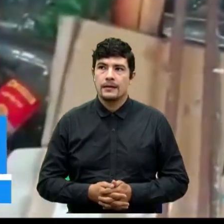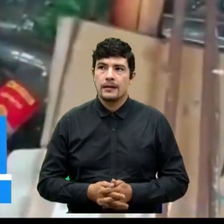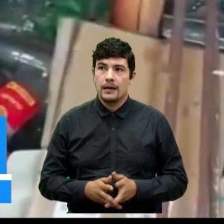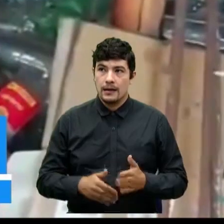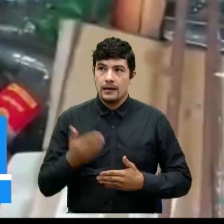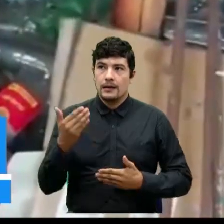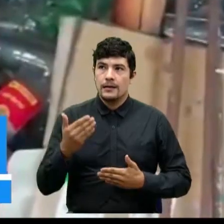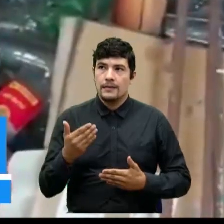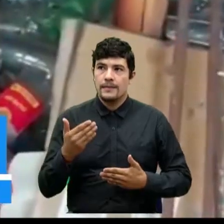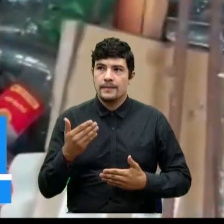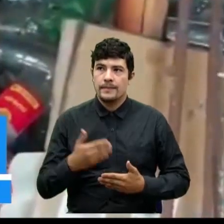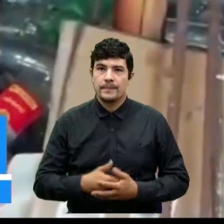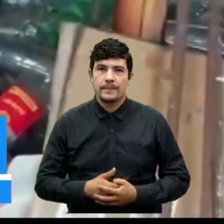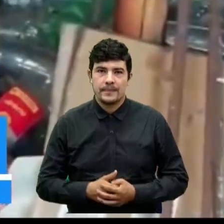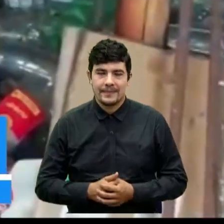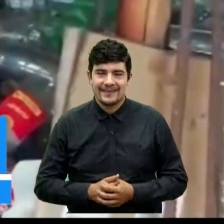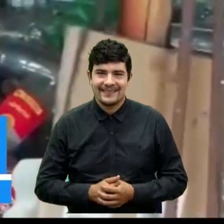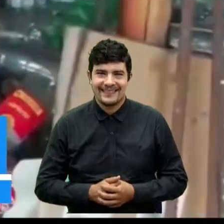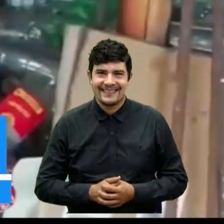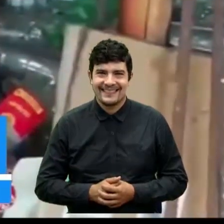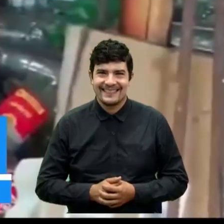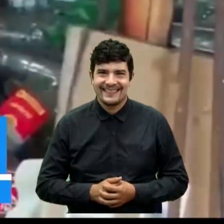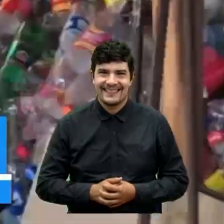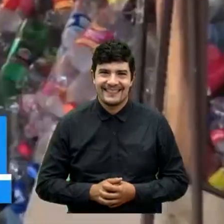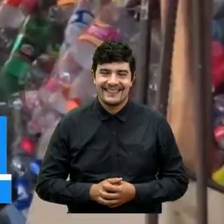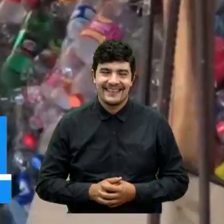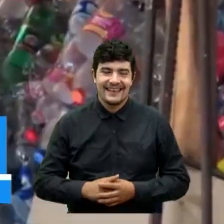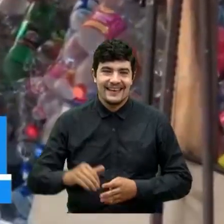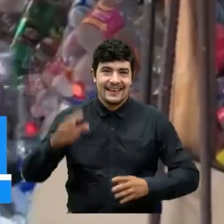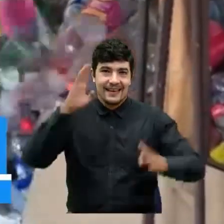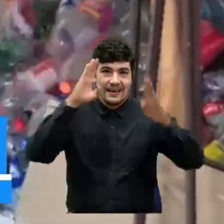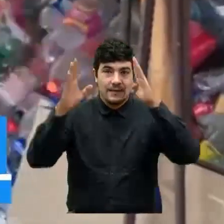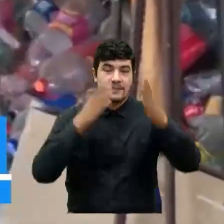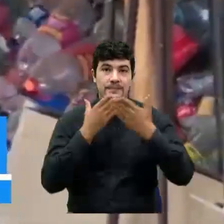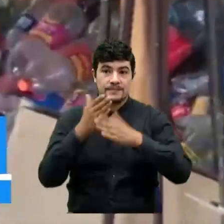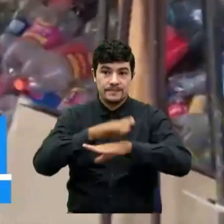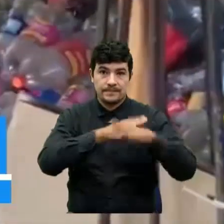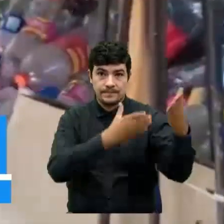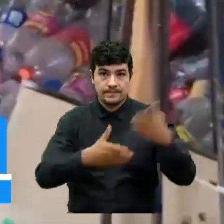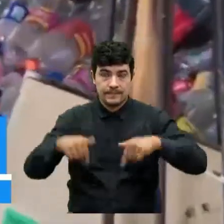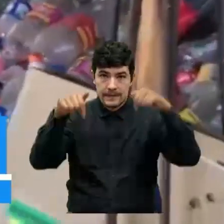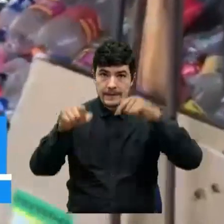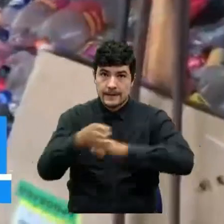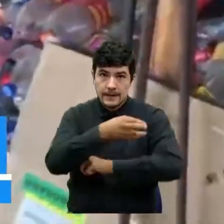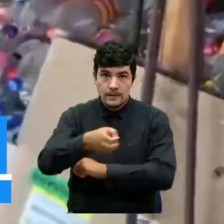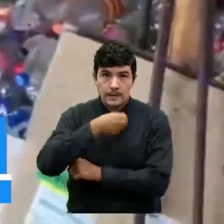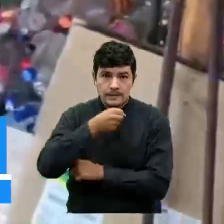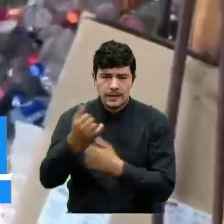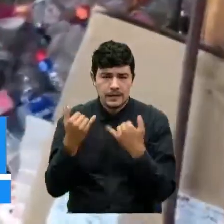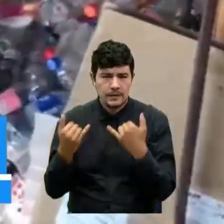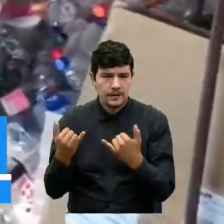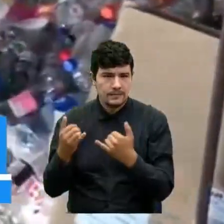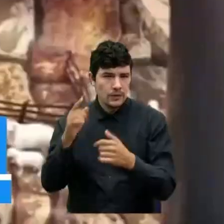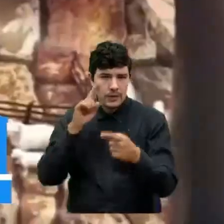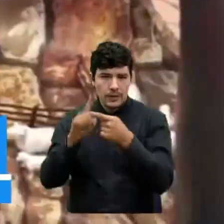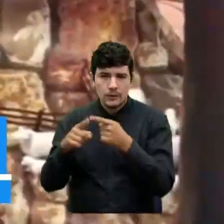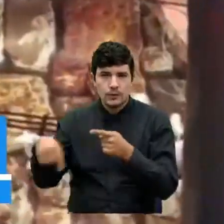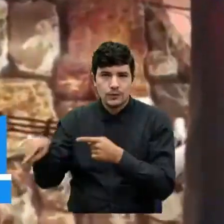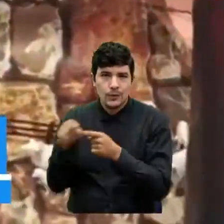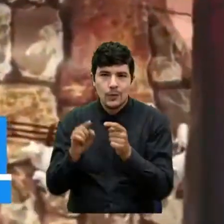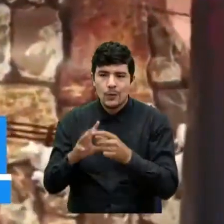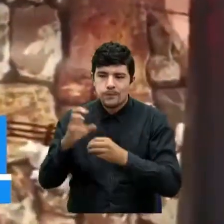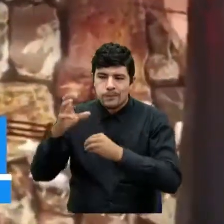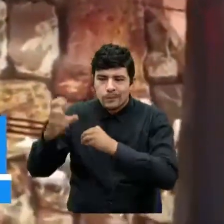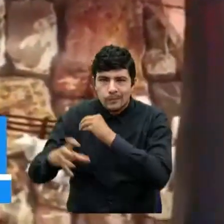muy evidente, que la gente ve que está hecho de botellas para depositar botellas. Su motivación es poder brindarle un mejor planeta a sus hijas,